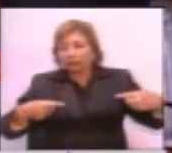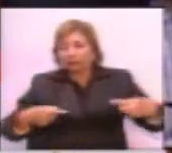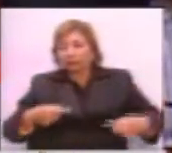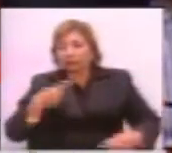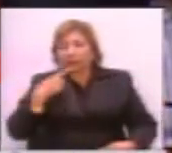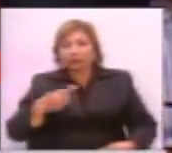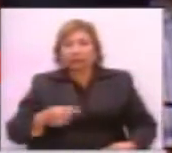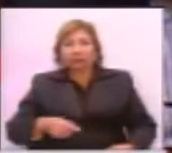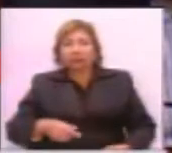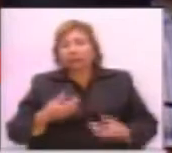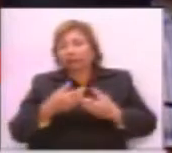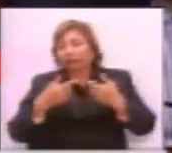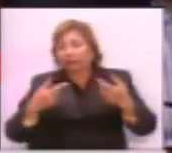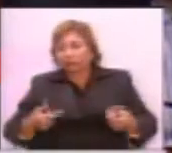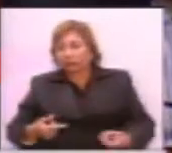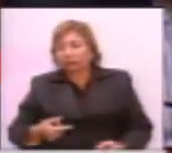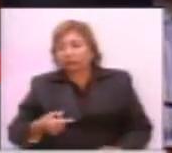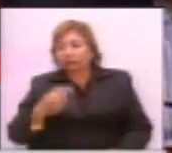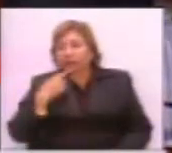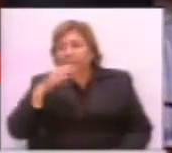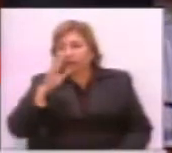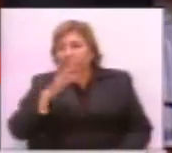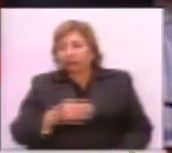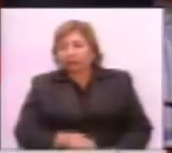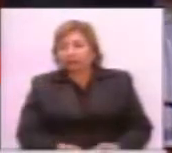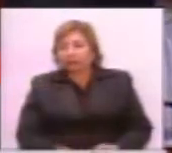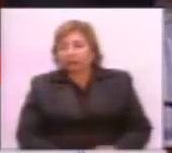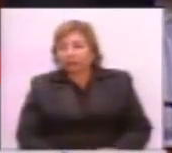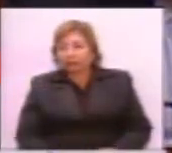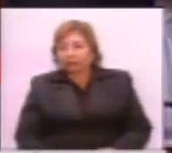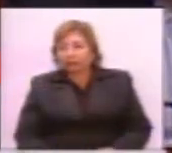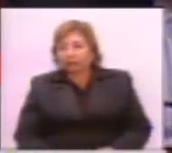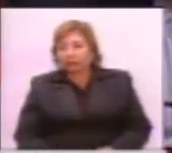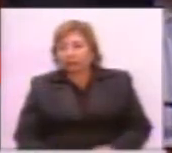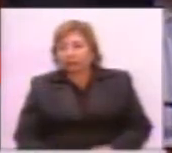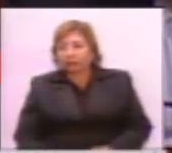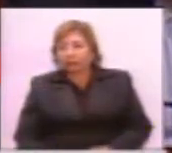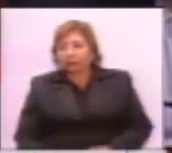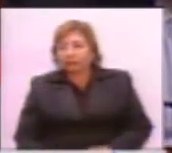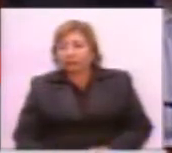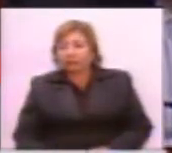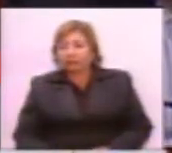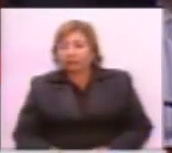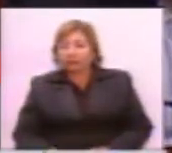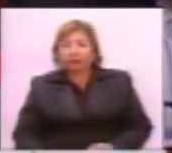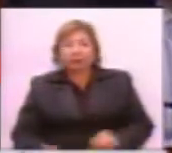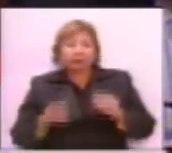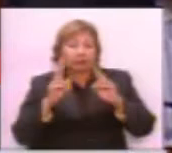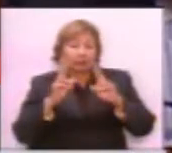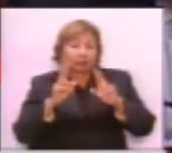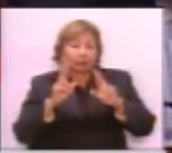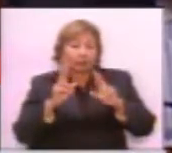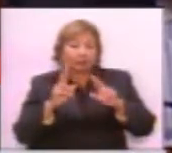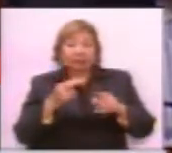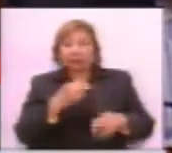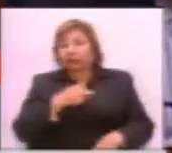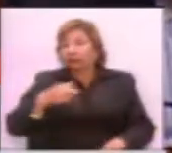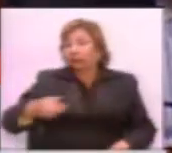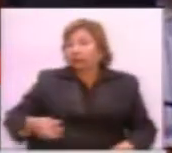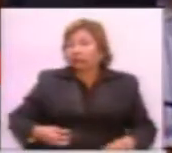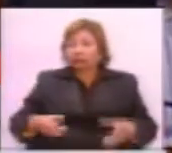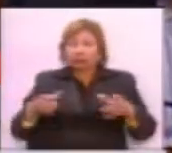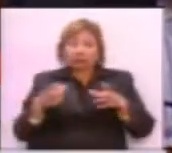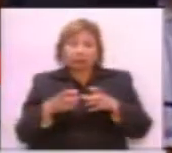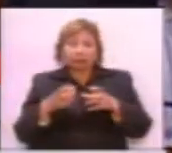porque eso es una cobardía y un doble discurso. Entonces, señor presidente, ojalá que la presidenta de la Comisión de